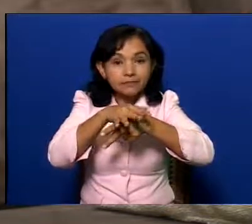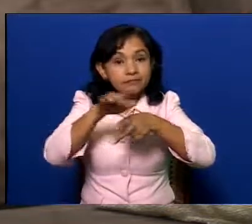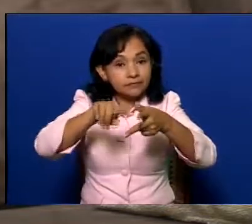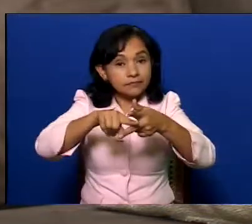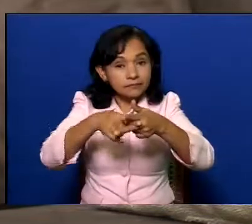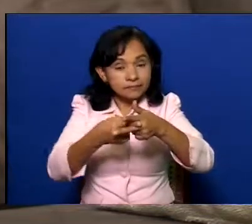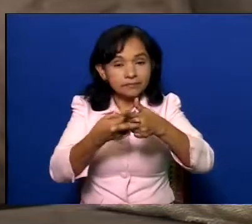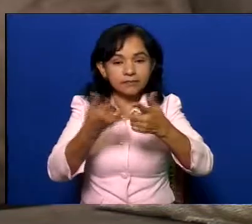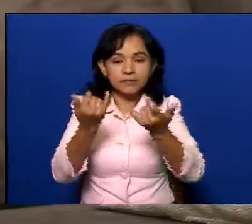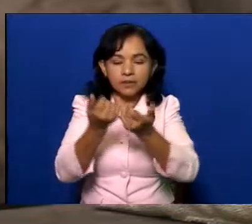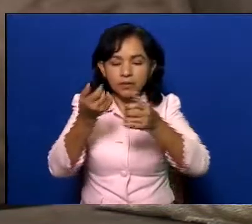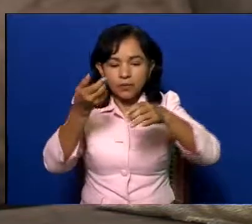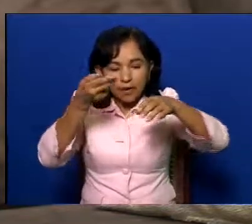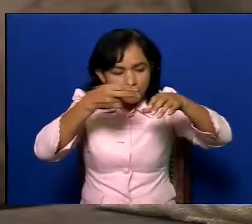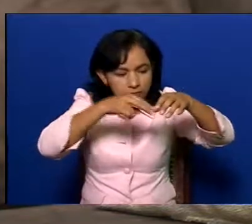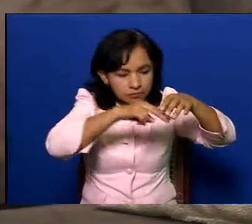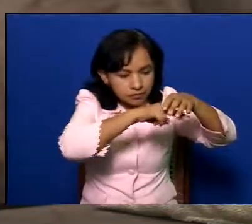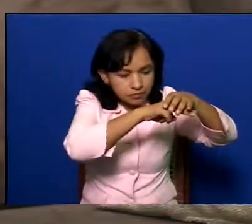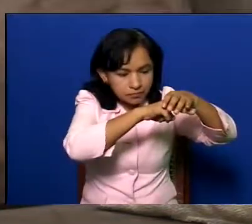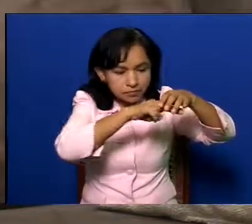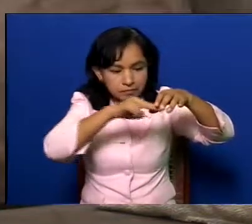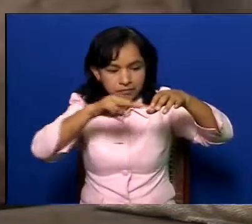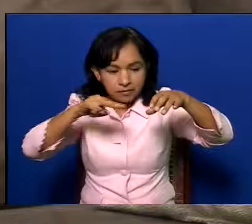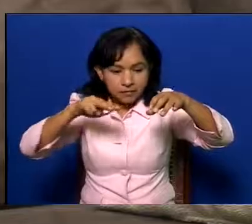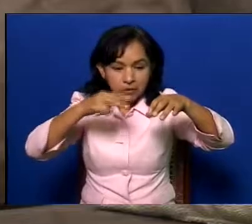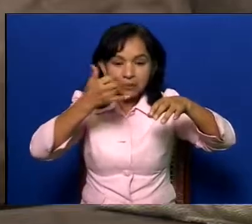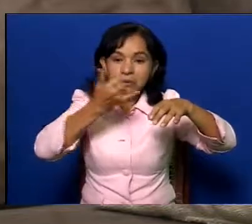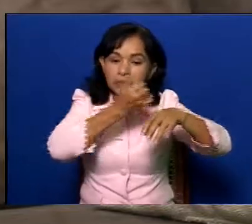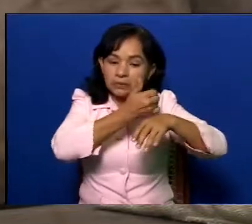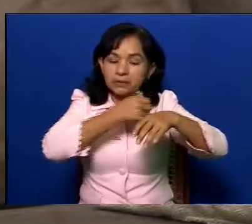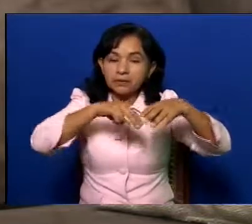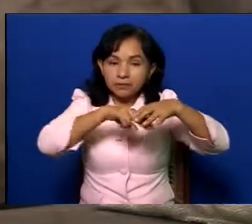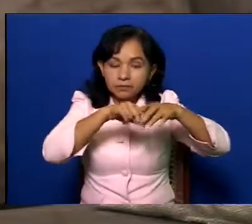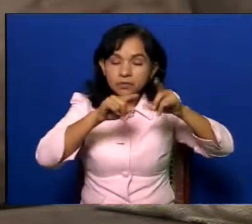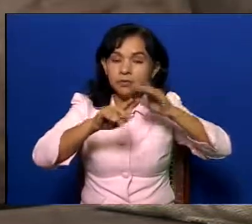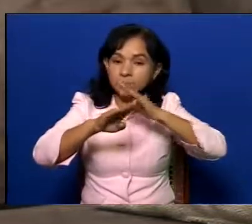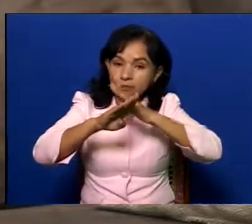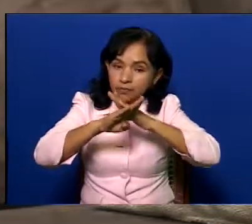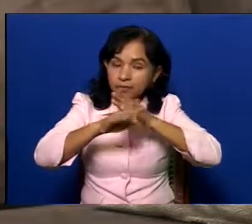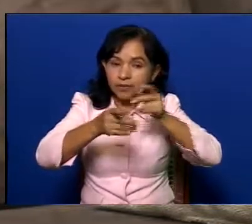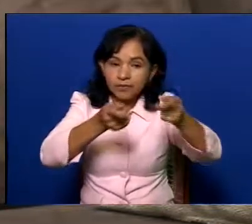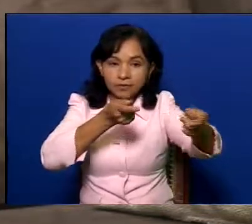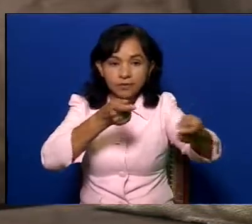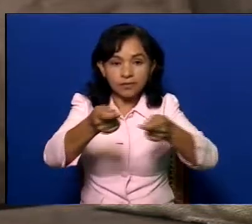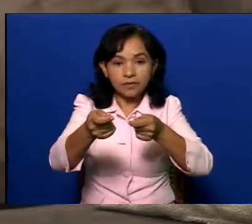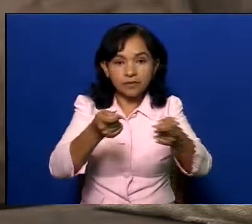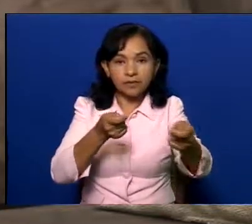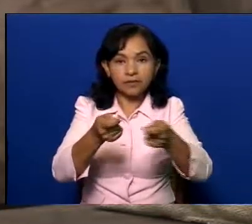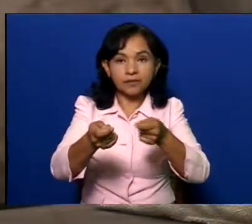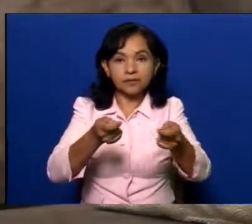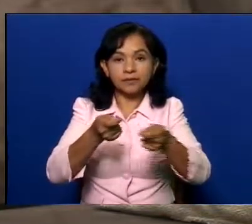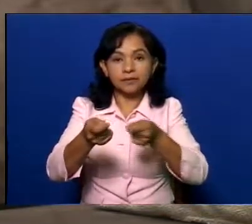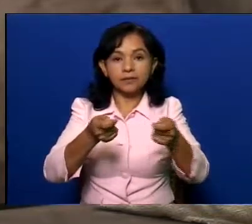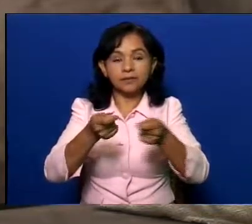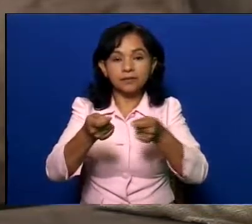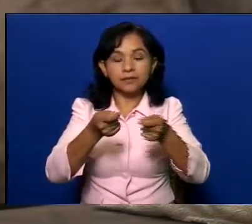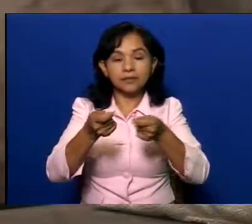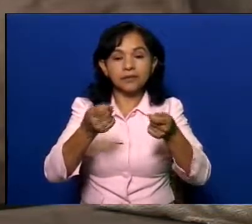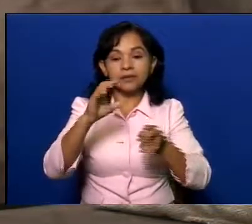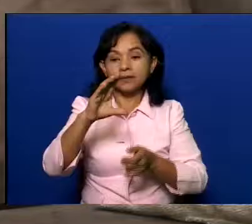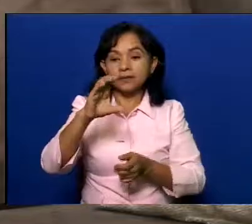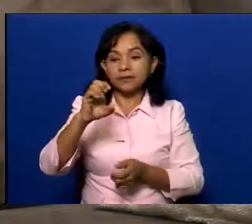y con quimioterapia y radioterapia se controla la producción, ese incremento de producción de